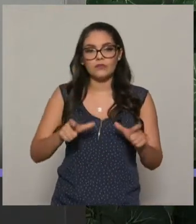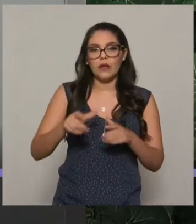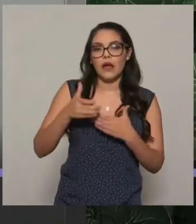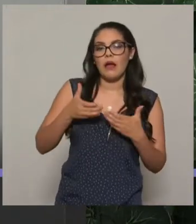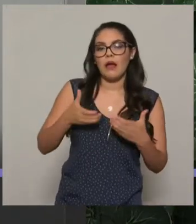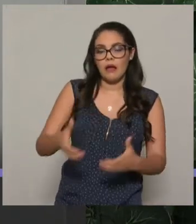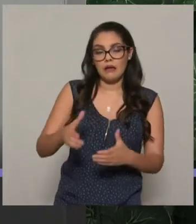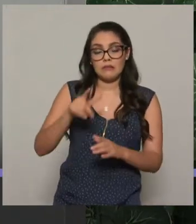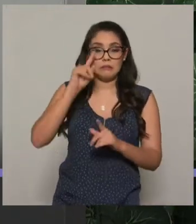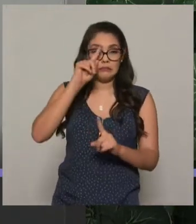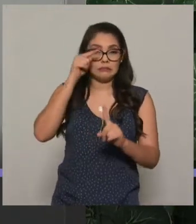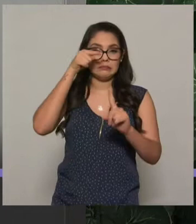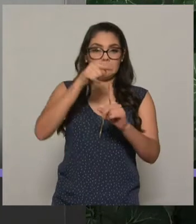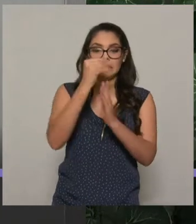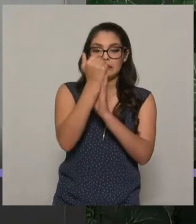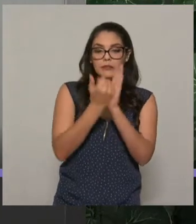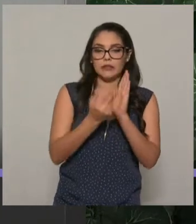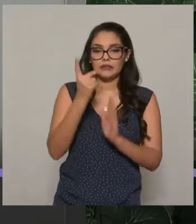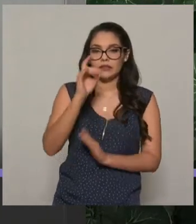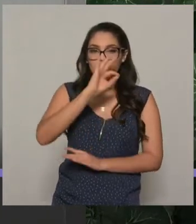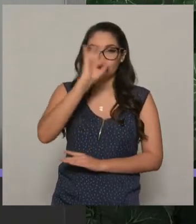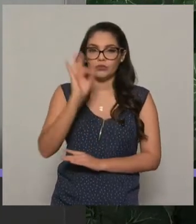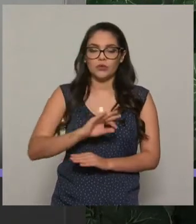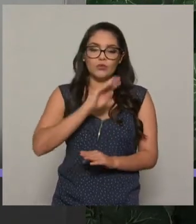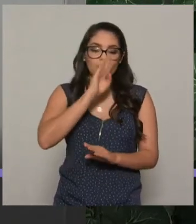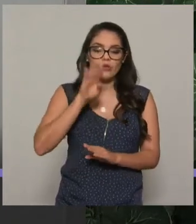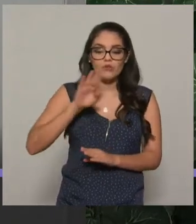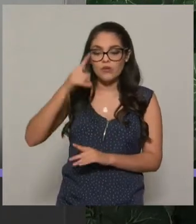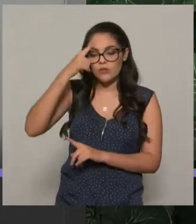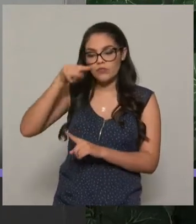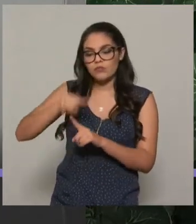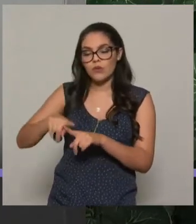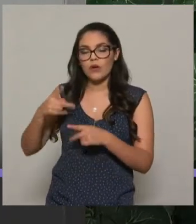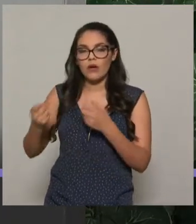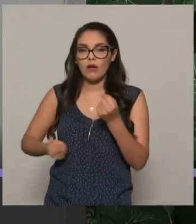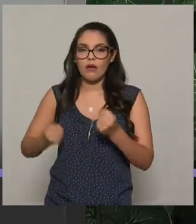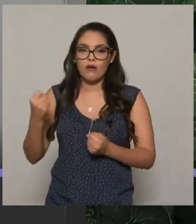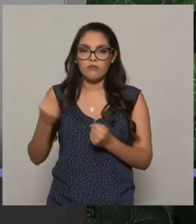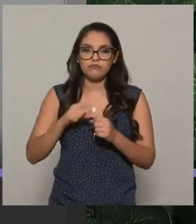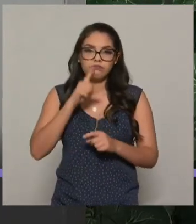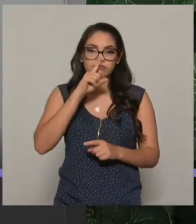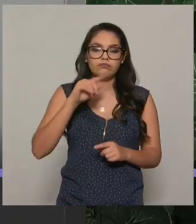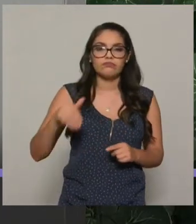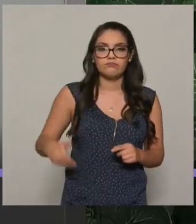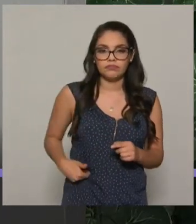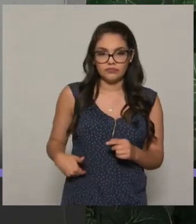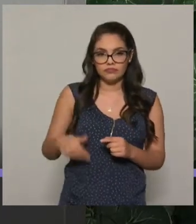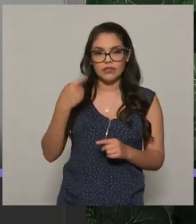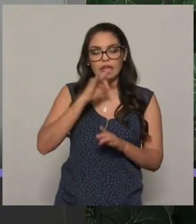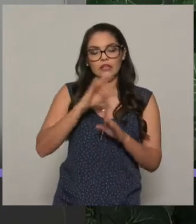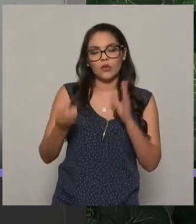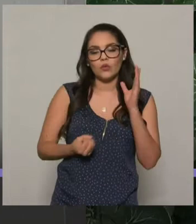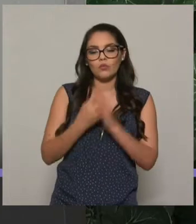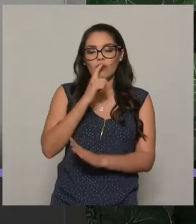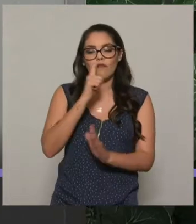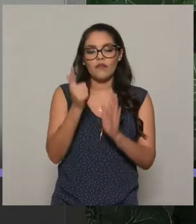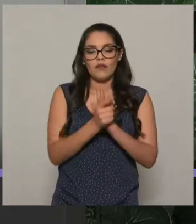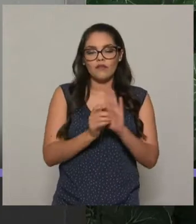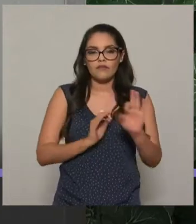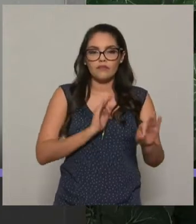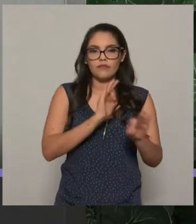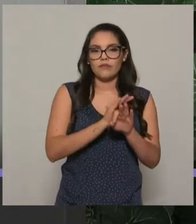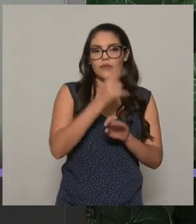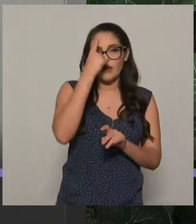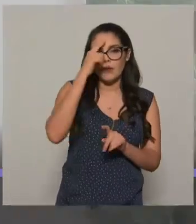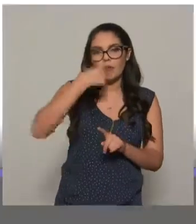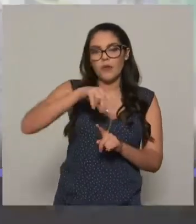reducir en 30% las muertes por hechos de tránsito en la Ciudad de México. Es decir, con políticas públicas que se alineen con los 5